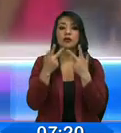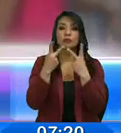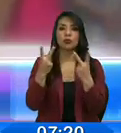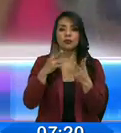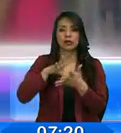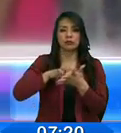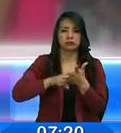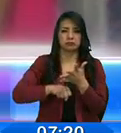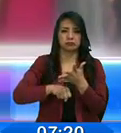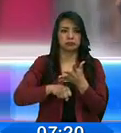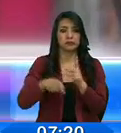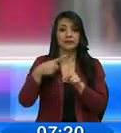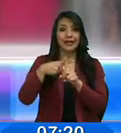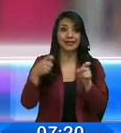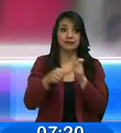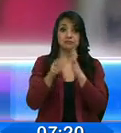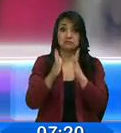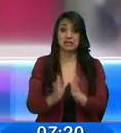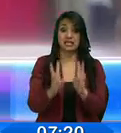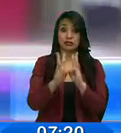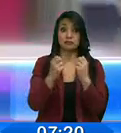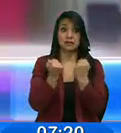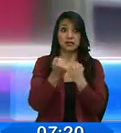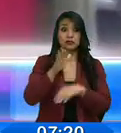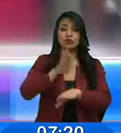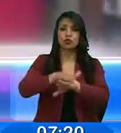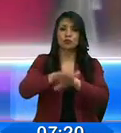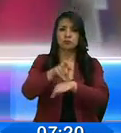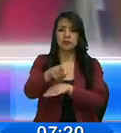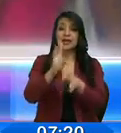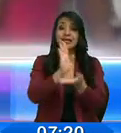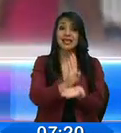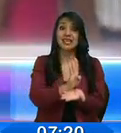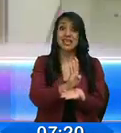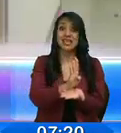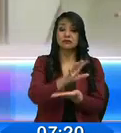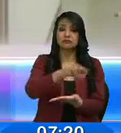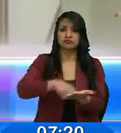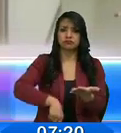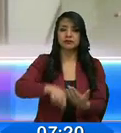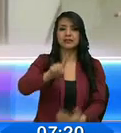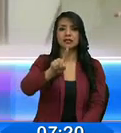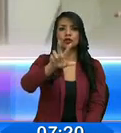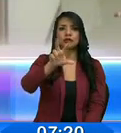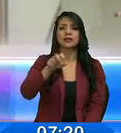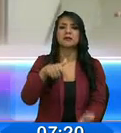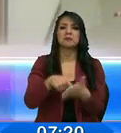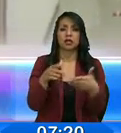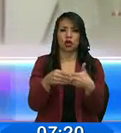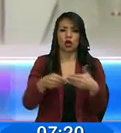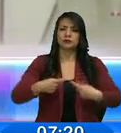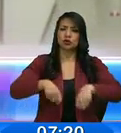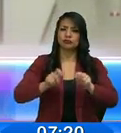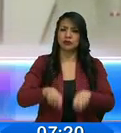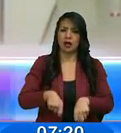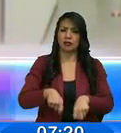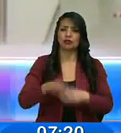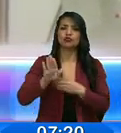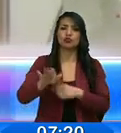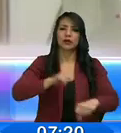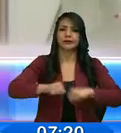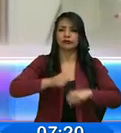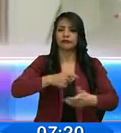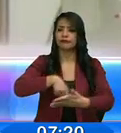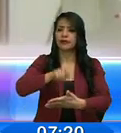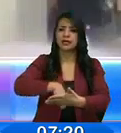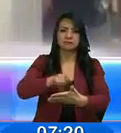exministro de Inclusión Económica y Social fue acusado de perjudicar al IES por un monto de $130,000 en contratos firmados durante su gestión